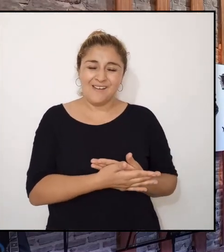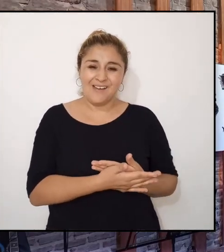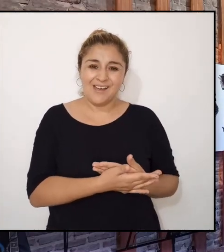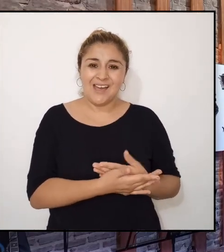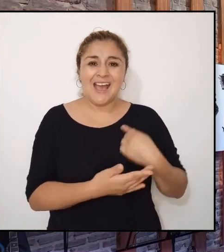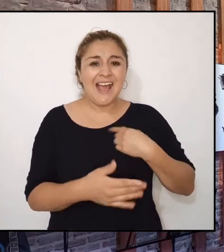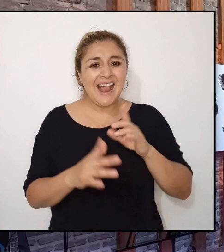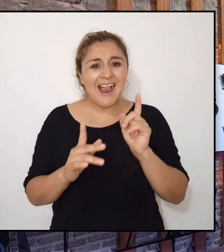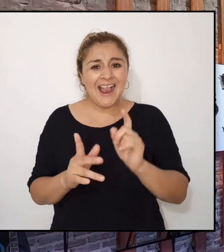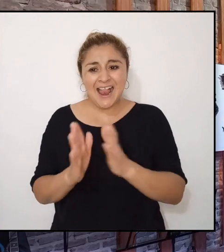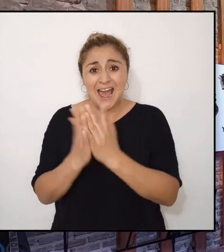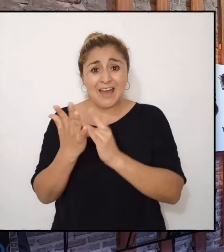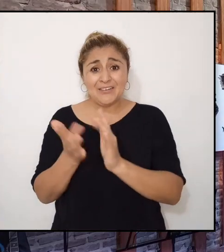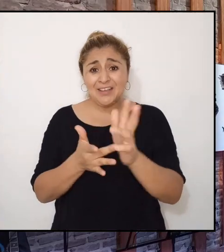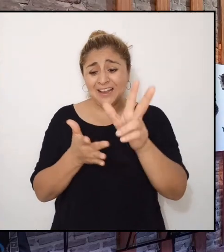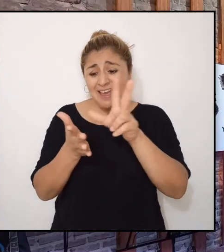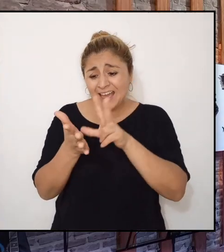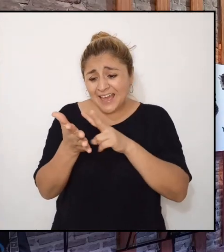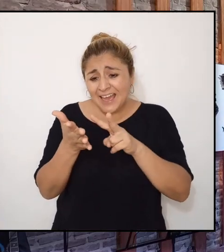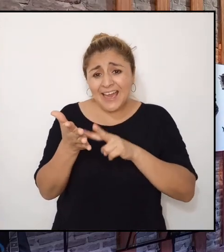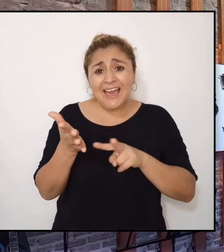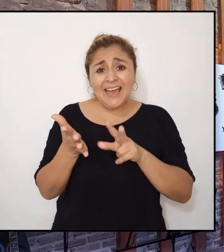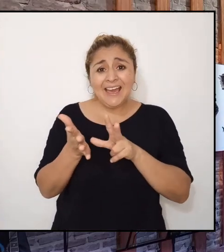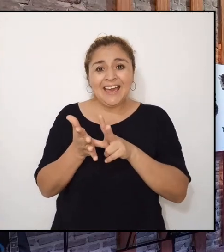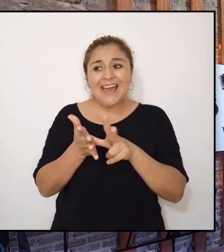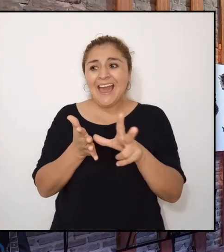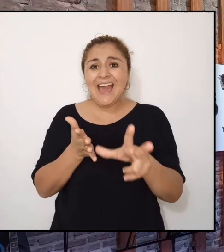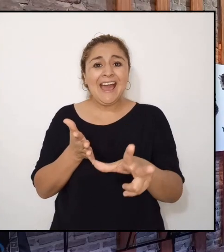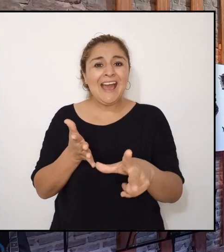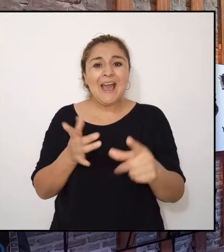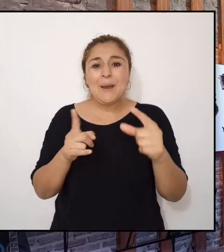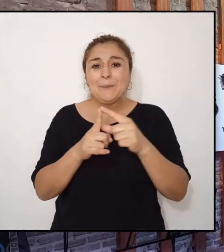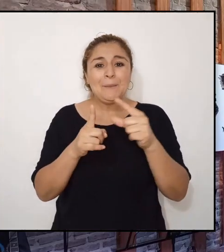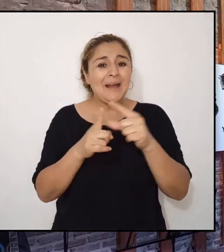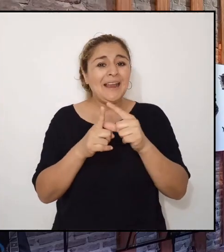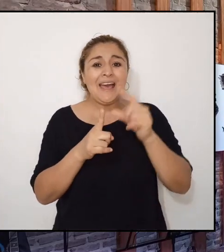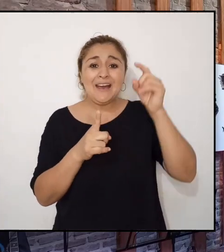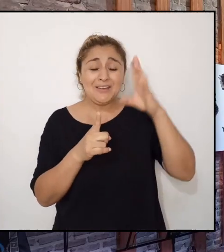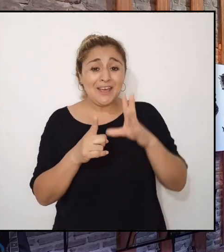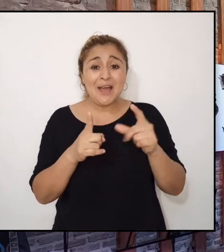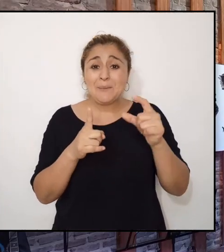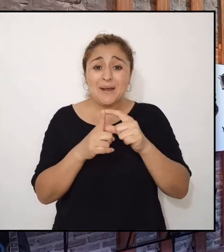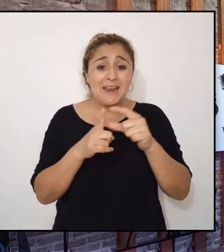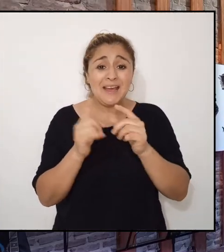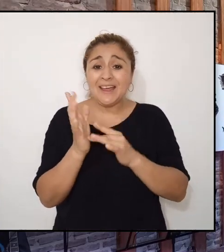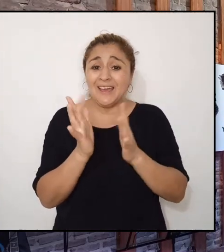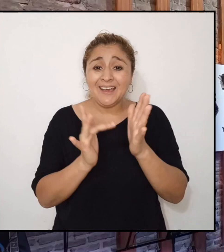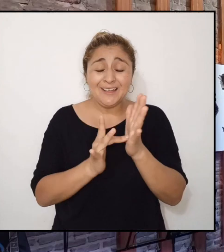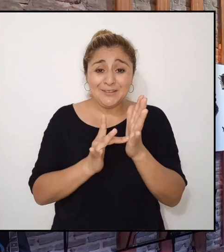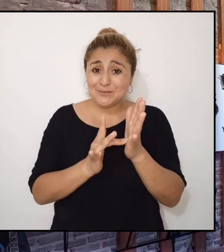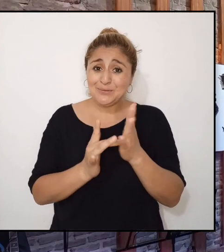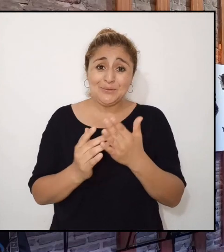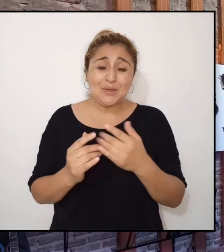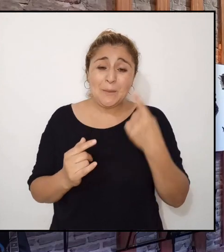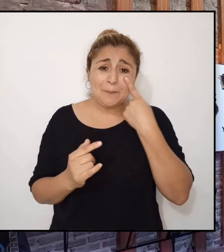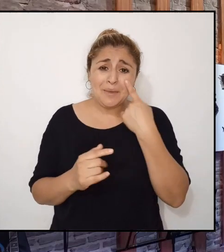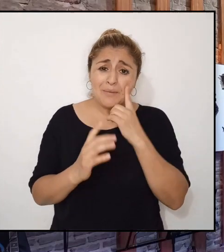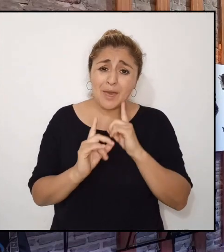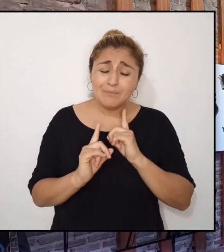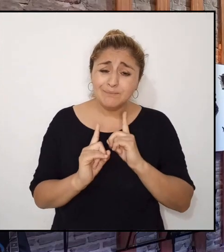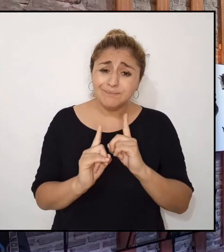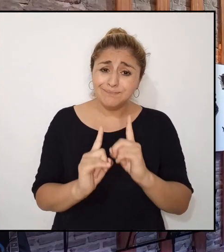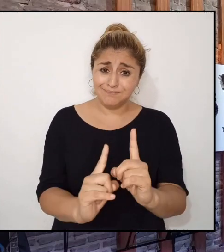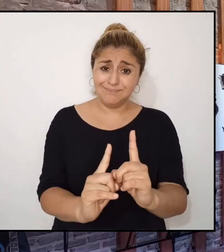destruirla, desterrarla? Pero sigue vigente. Hay un libro que se llama El Libro Siempre Nuevo y habla acerca de la